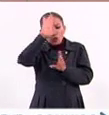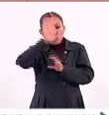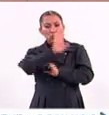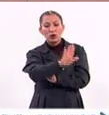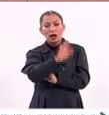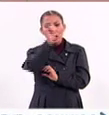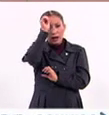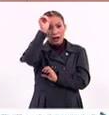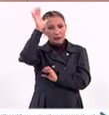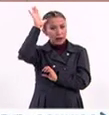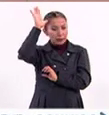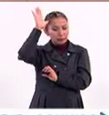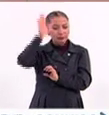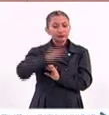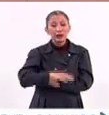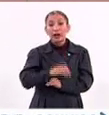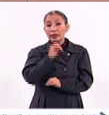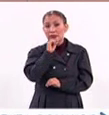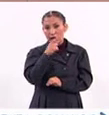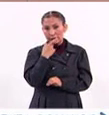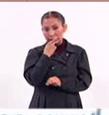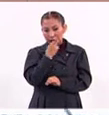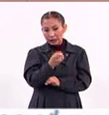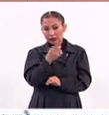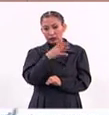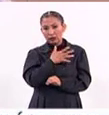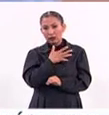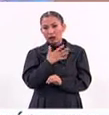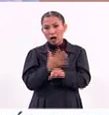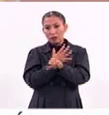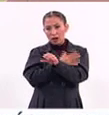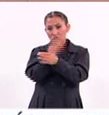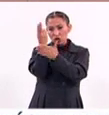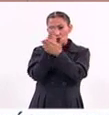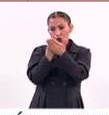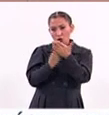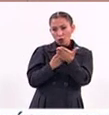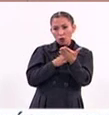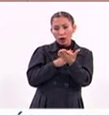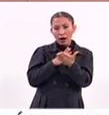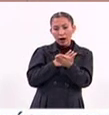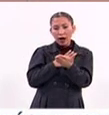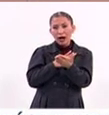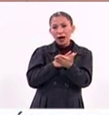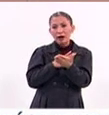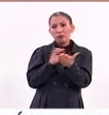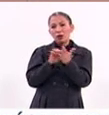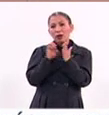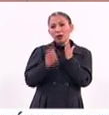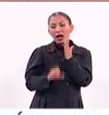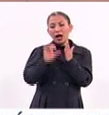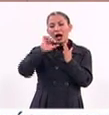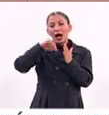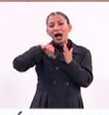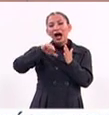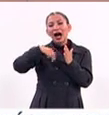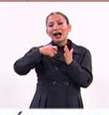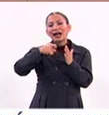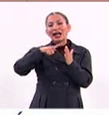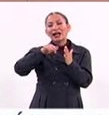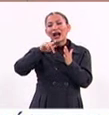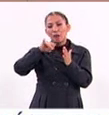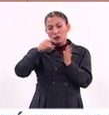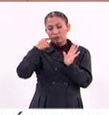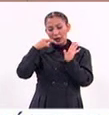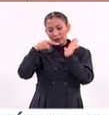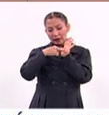cultura azteca. También cabe mencionar que nos acompañan las ilustraciones. En este caso son de Ángel Campos, y si me lo